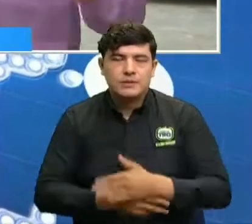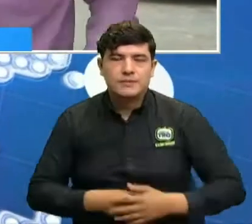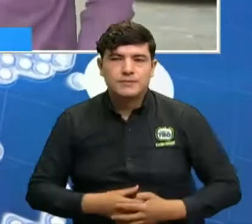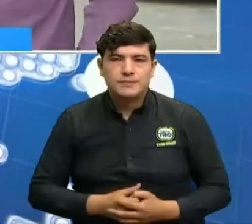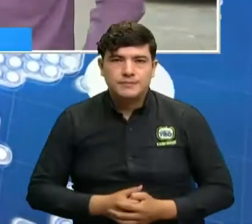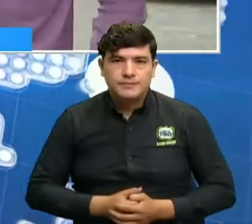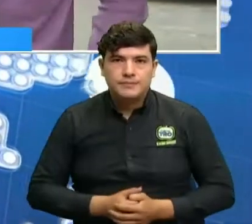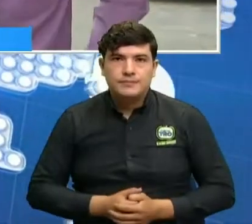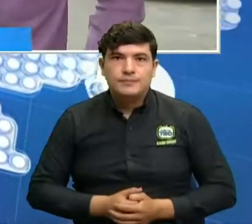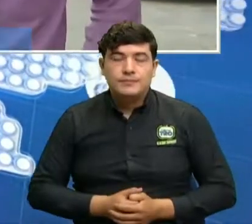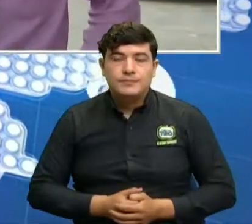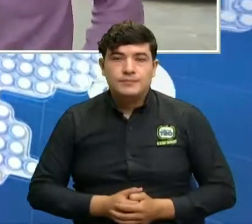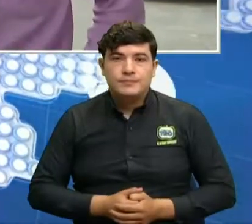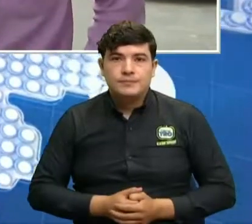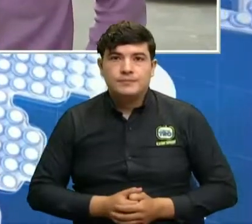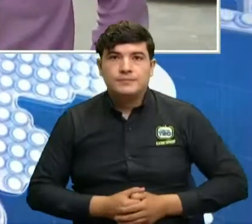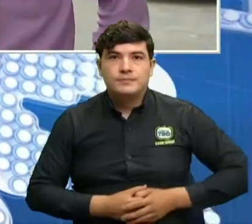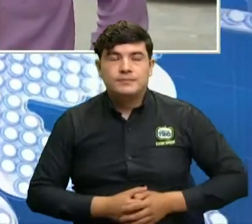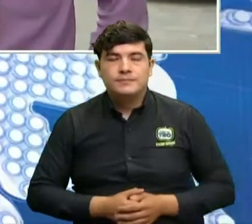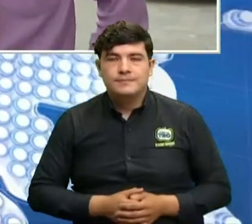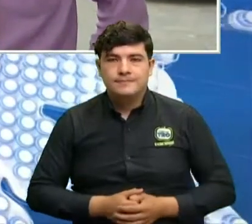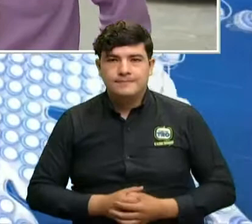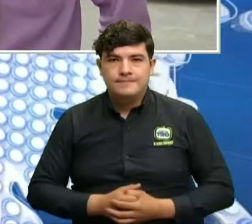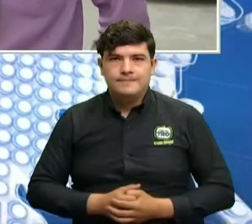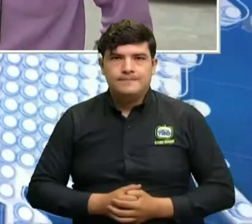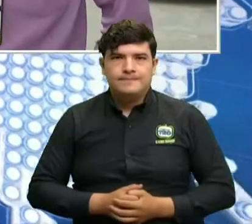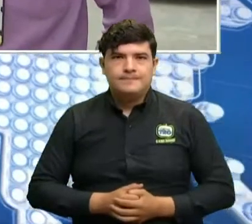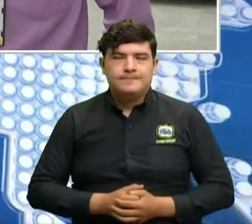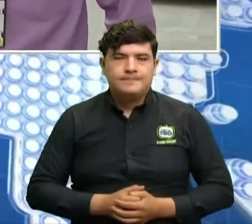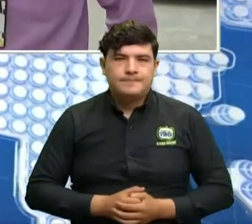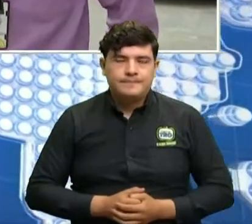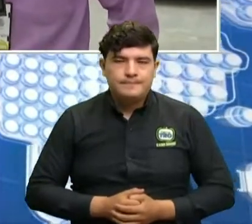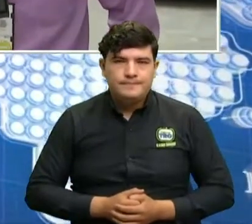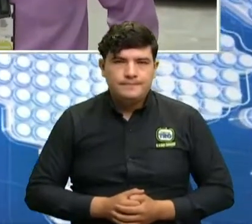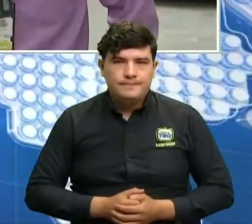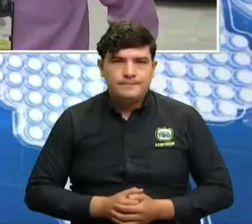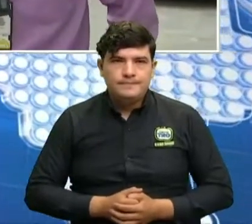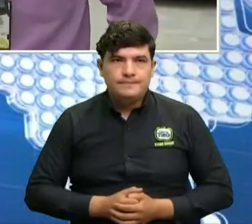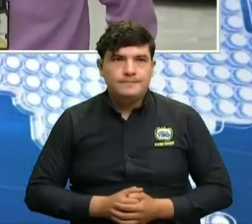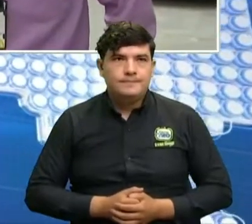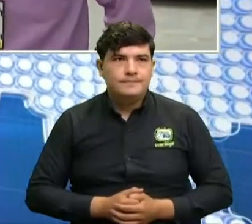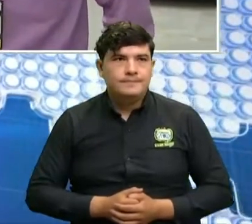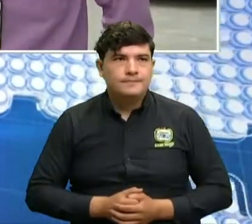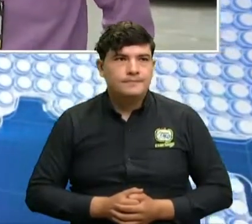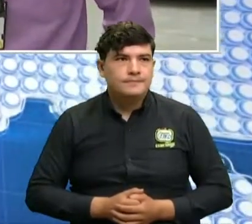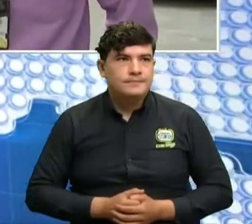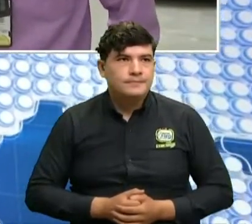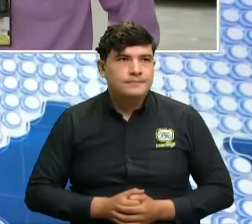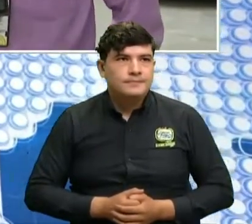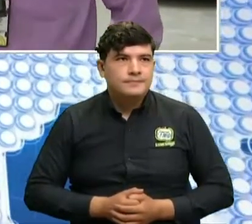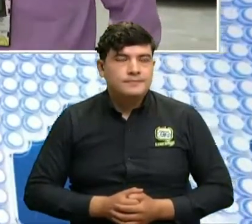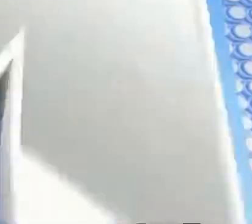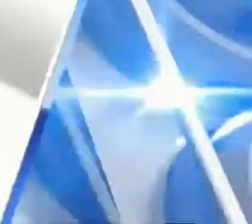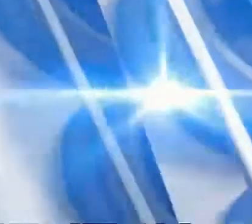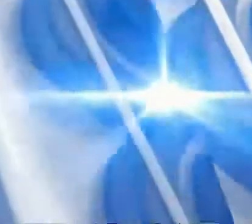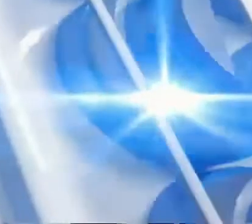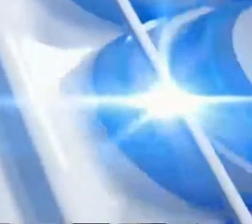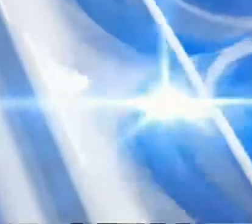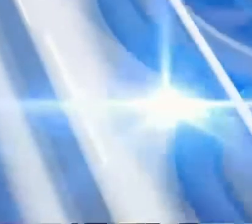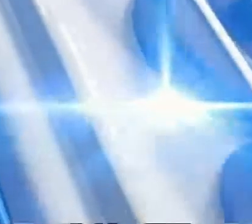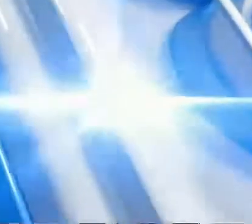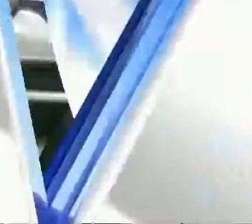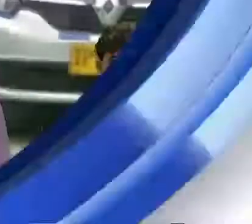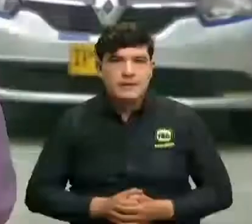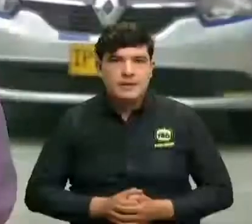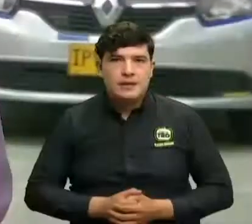Hola, ¿qué tal? Cordial saludo para todos. 1:39 en todo el territorio nacional. Pues Bucaramanga no es la primera vez